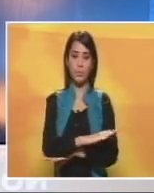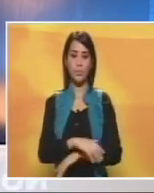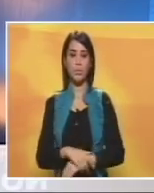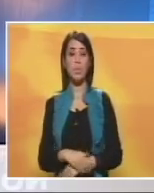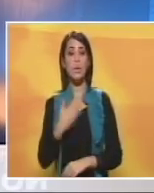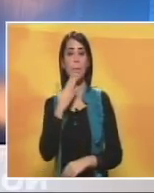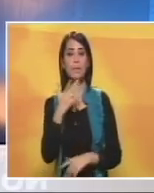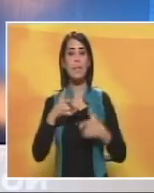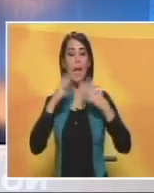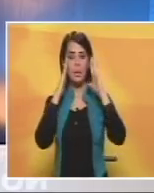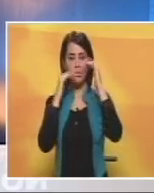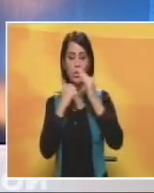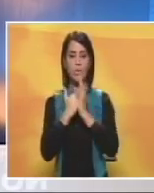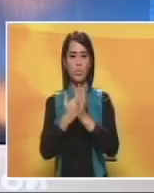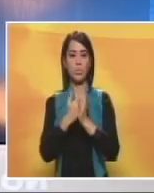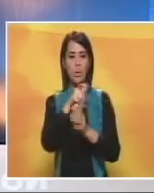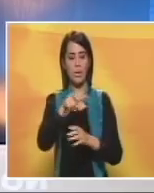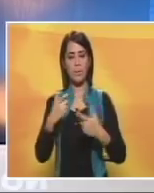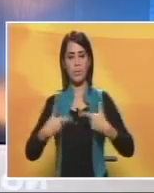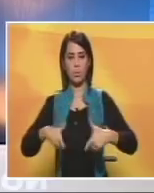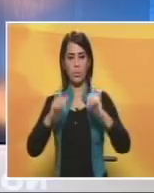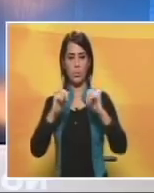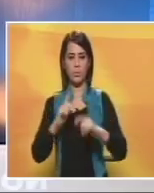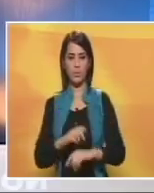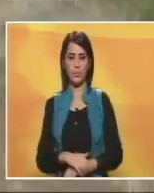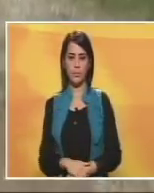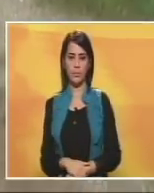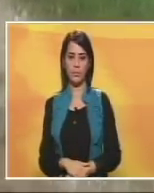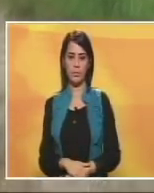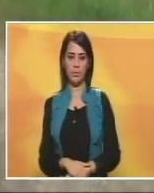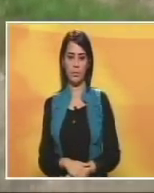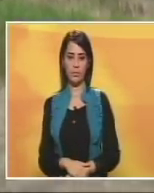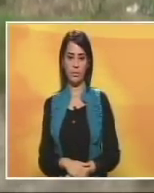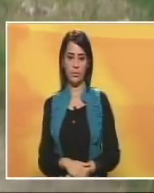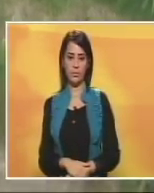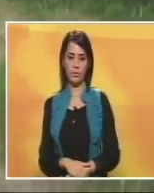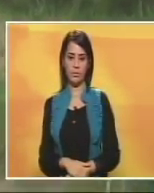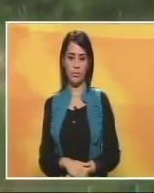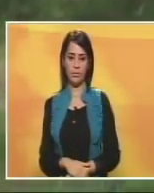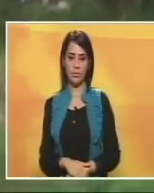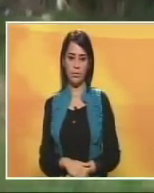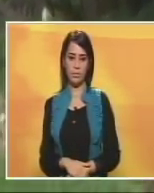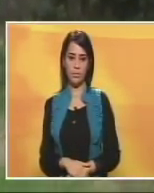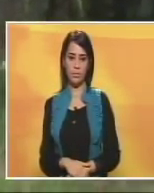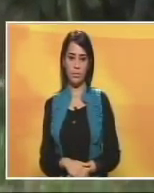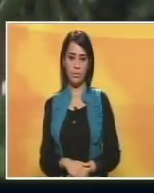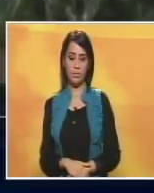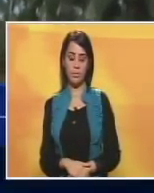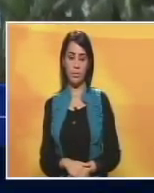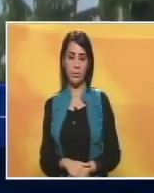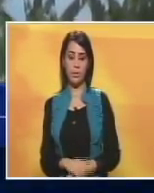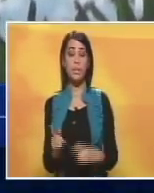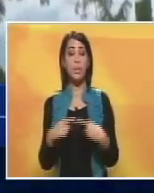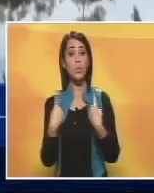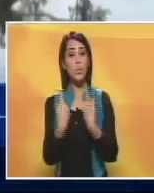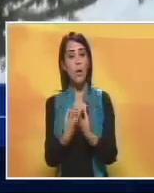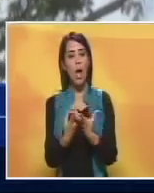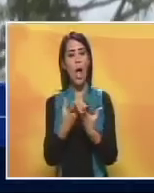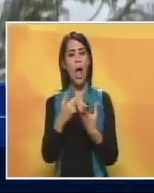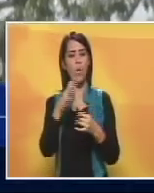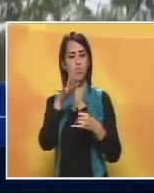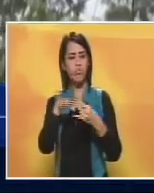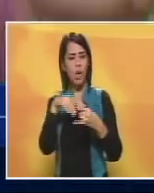por parte de las autoridades. Emmanuel Sereno nos reporta. Adelante, Emmanuel. Ante las precipitaciones registradas en los últimos días